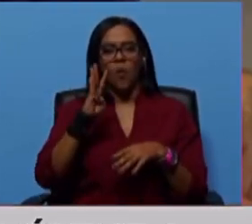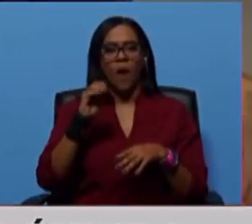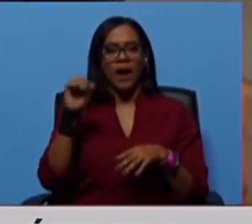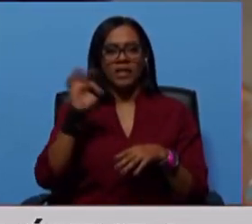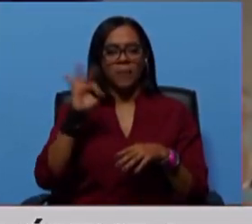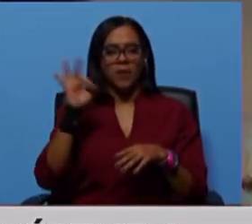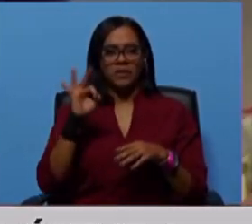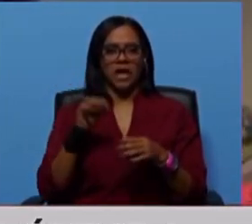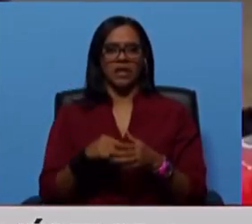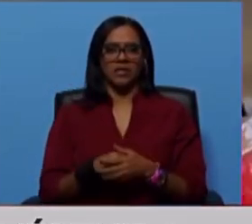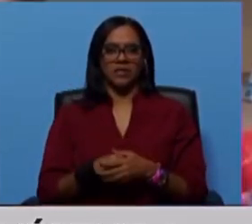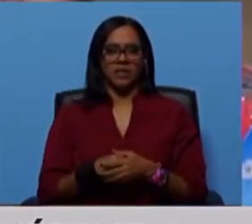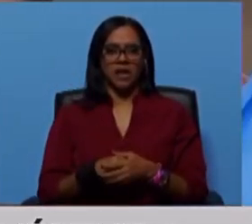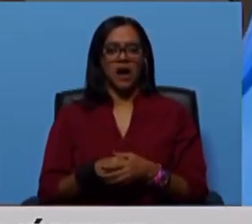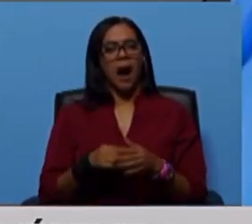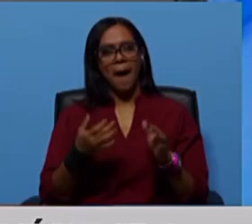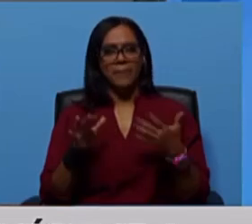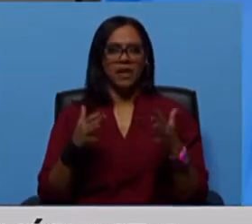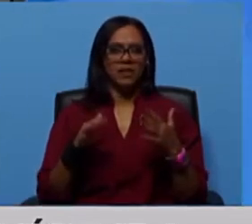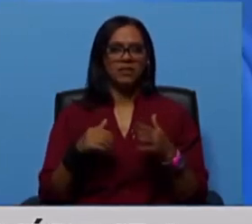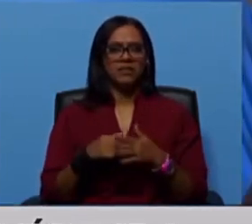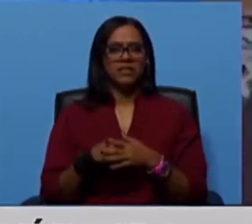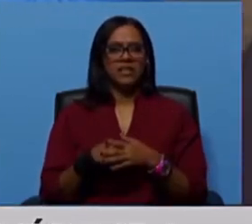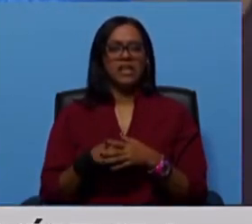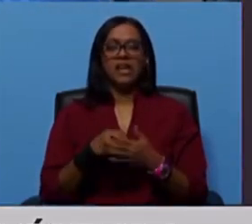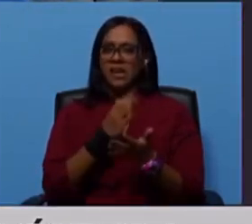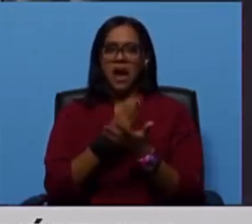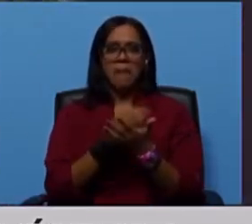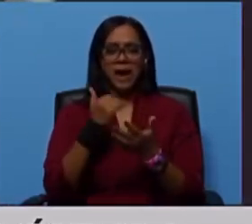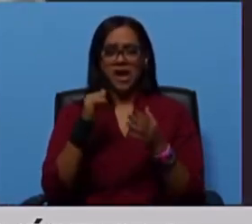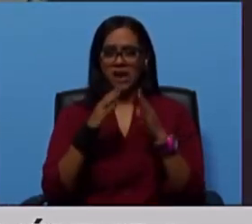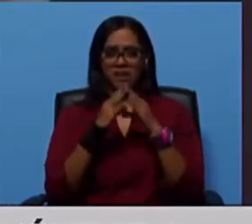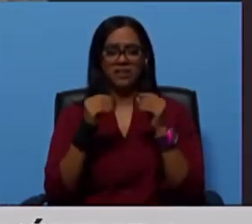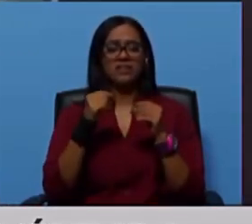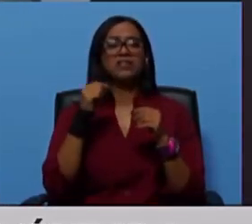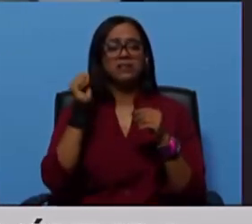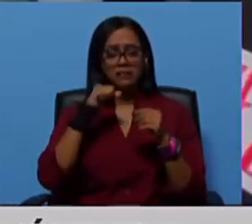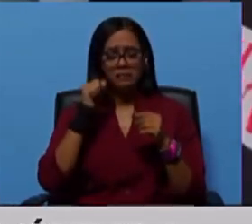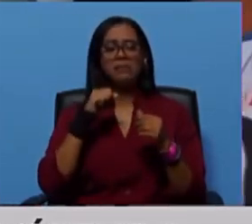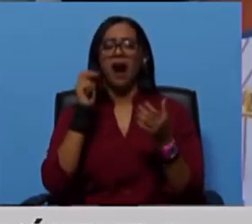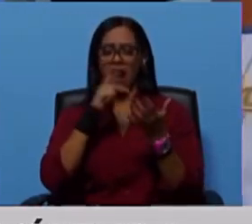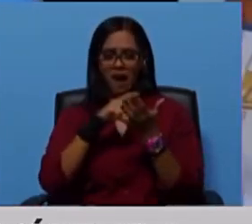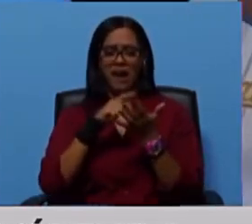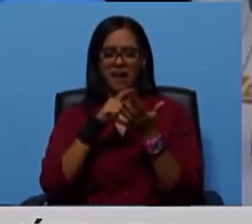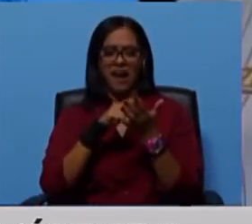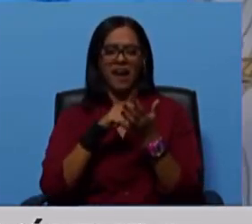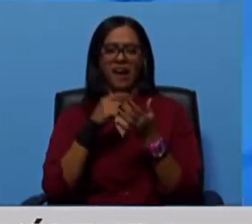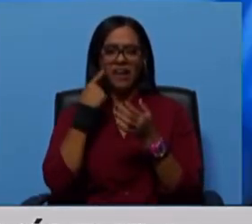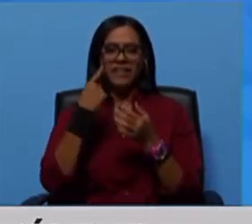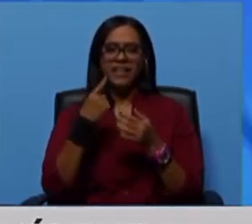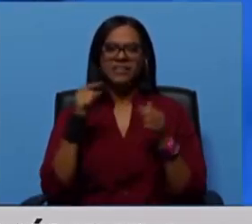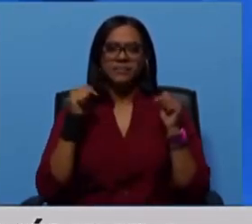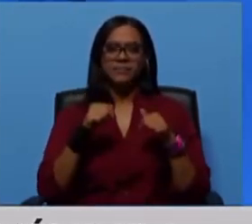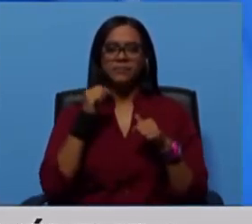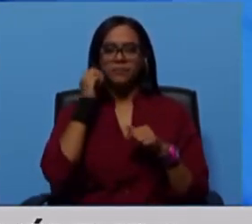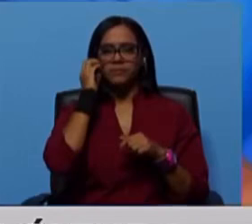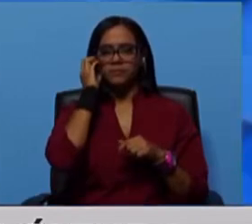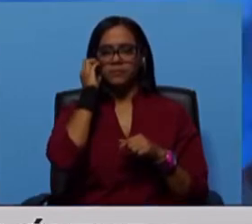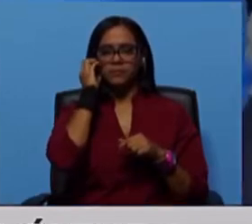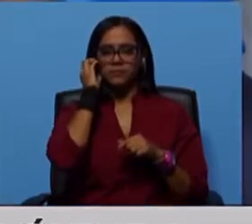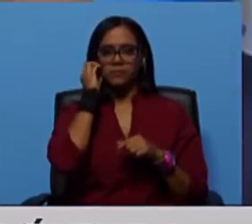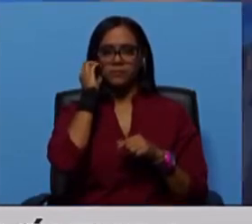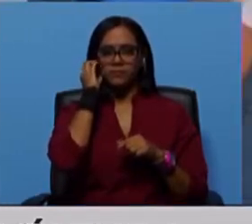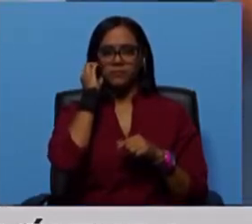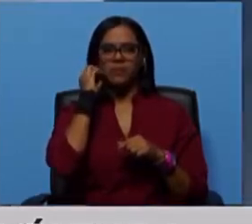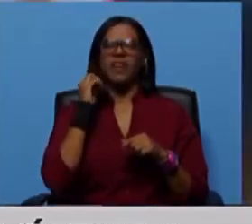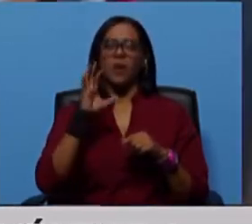40% aproximadamente. ¿Y el abastecimiento? ¿Siempre hay de todo? Sí, cuando llega hay de todo lo que ve acá. Ahorita compré... Muéstranos ahí